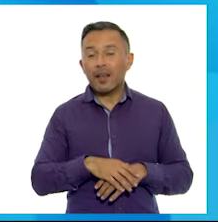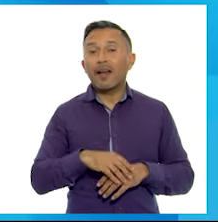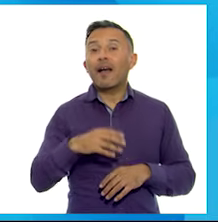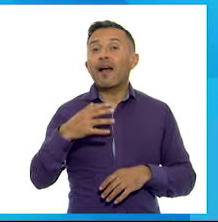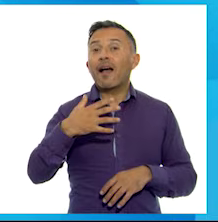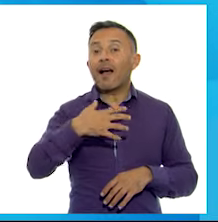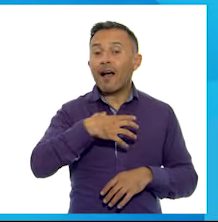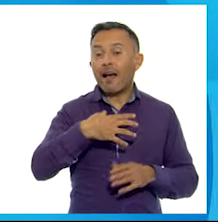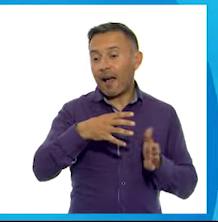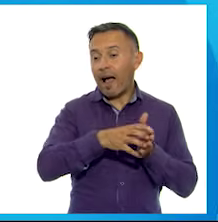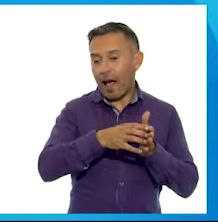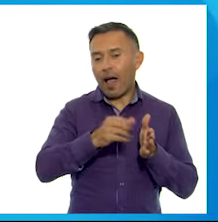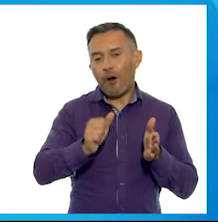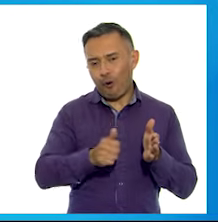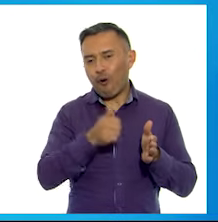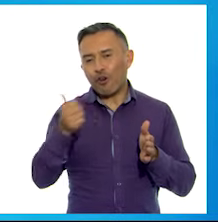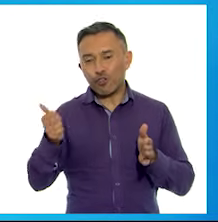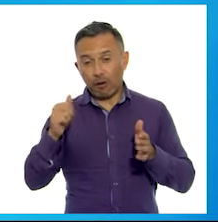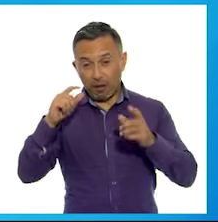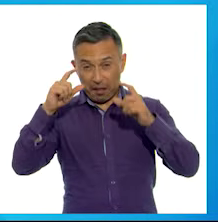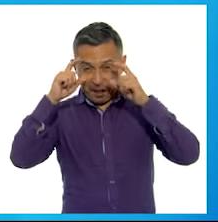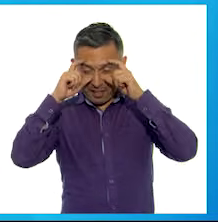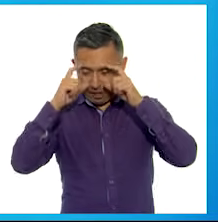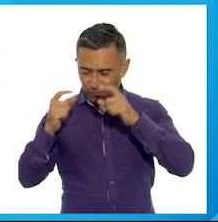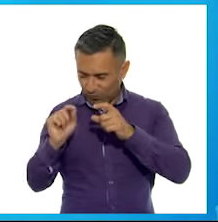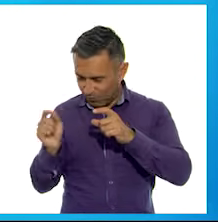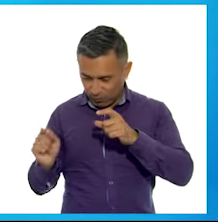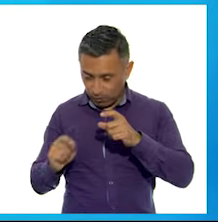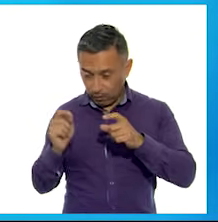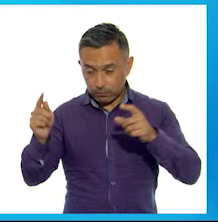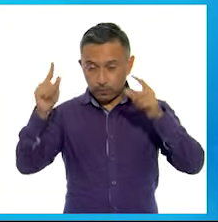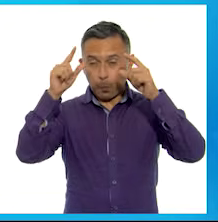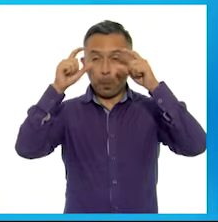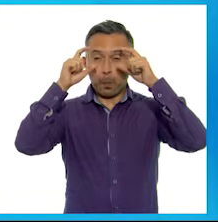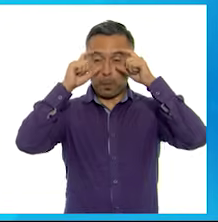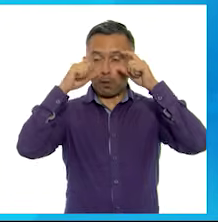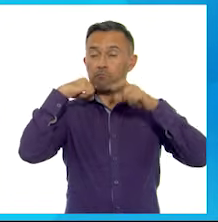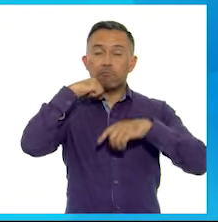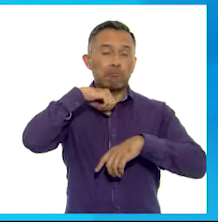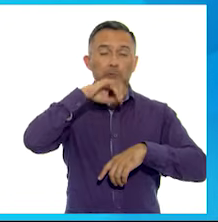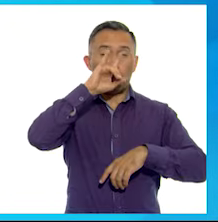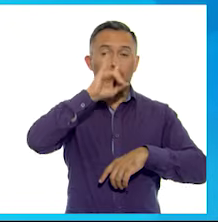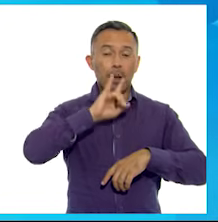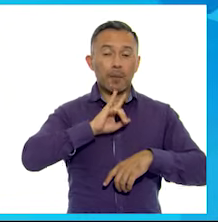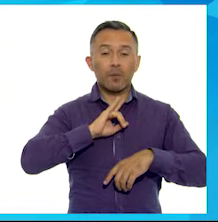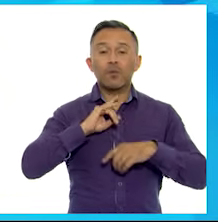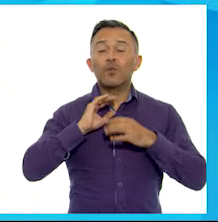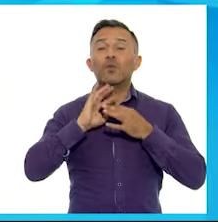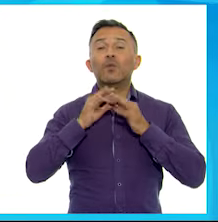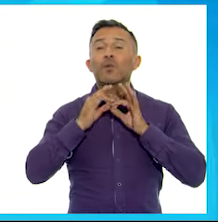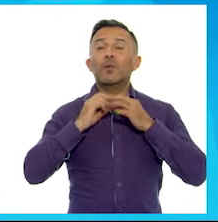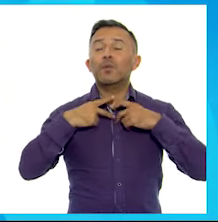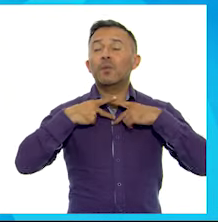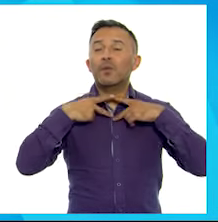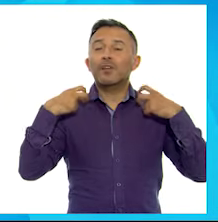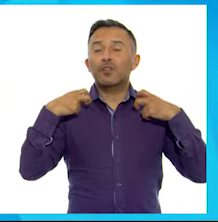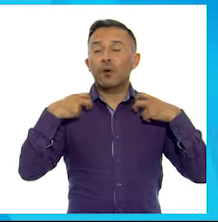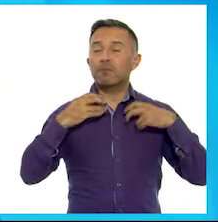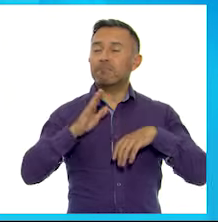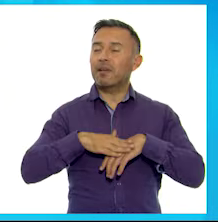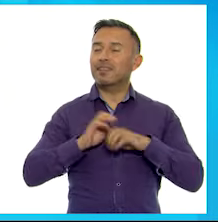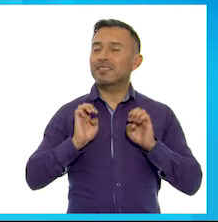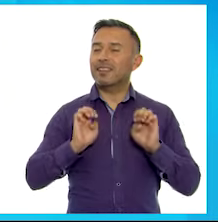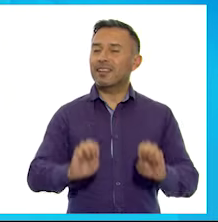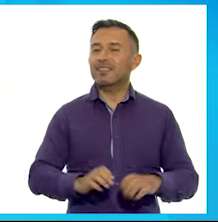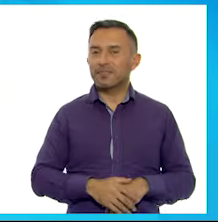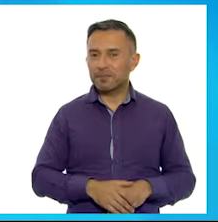unos lentes para que se vea muy guapo y le hice un moñito para que se vea elegante. ¿Se dan cuenta